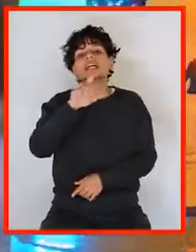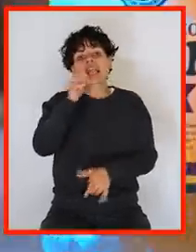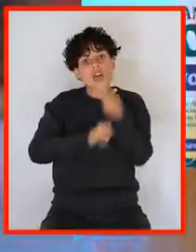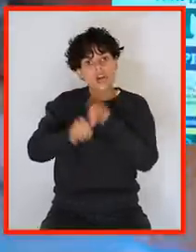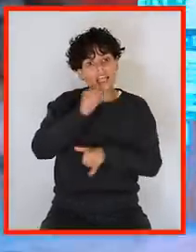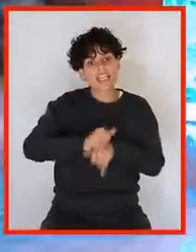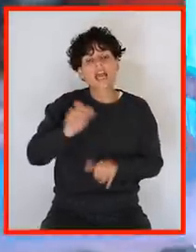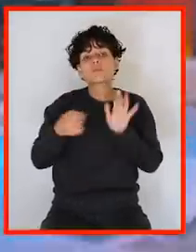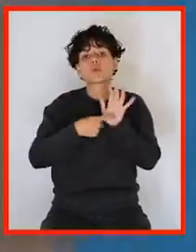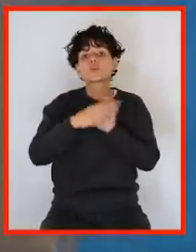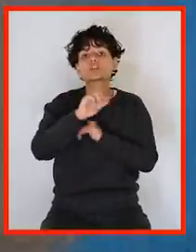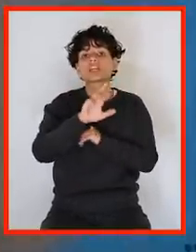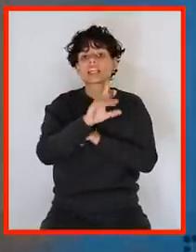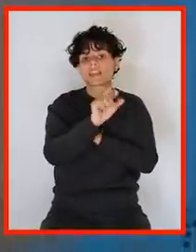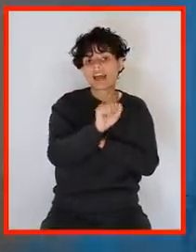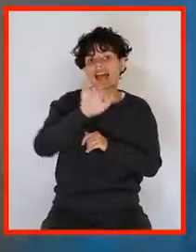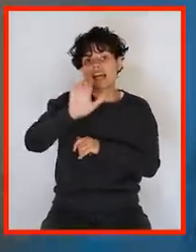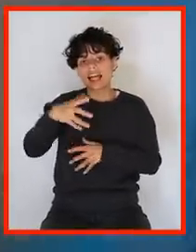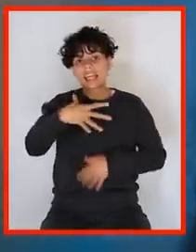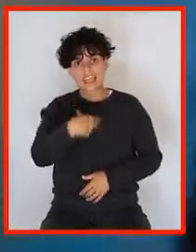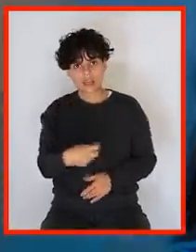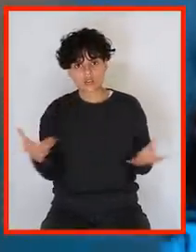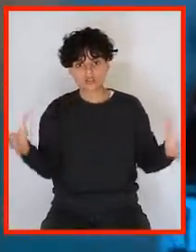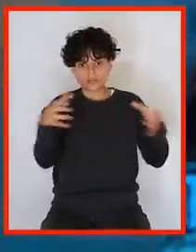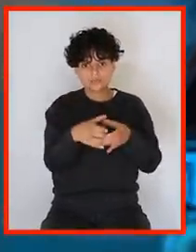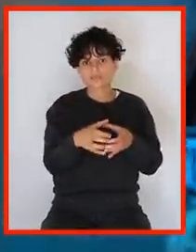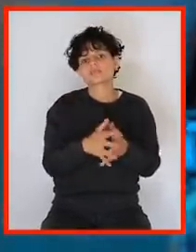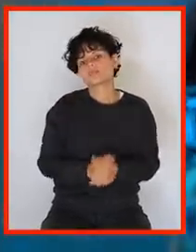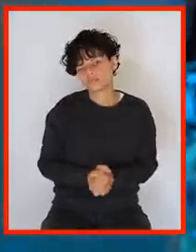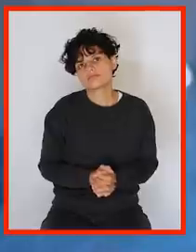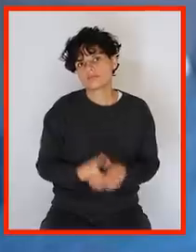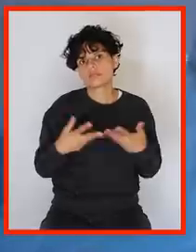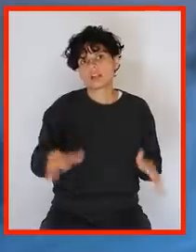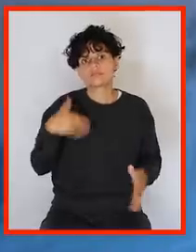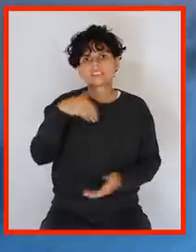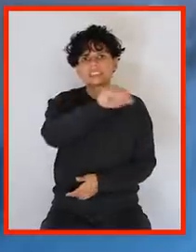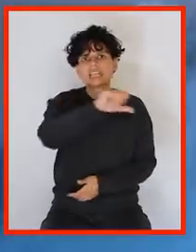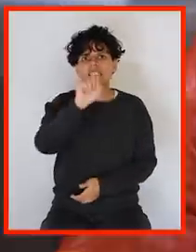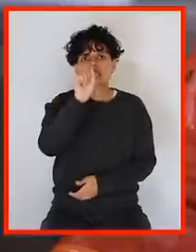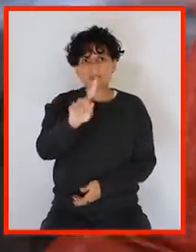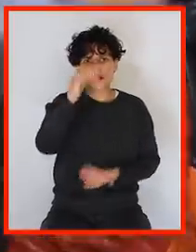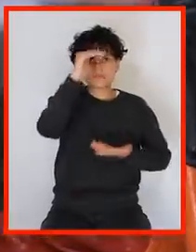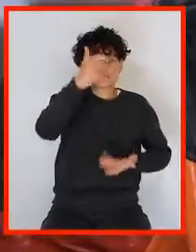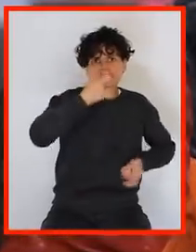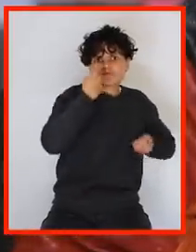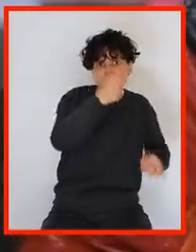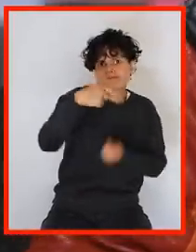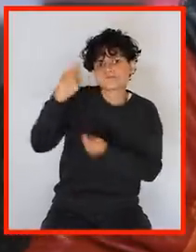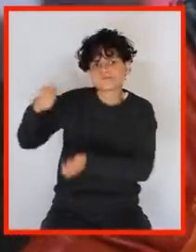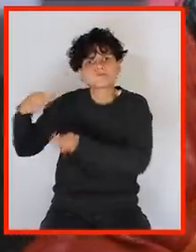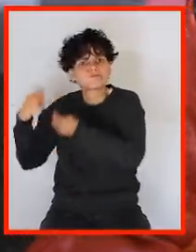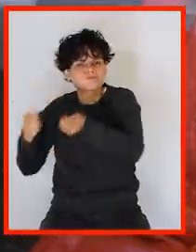Licorería.cerda e hijos. Van para... Pasaron ya los 10, mira, pasaron ya los 10.000. 60.000 litros de pipeño. Esa es nuestra meta.